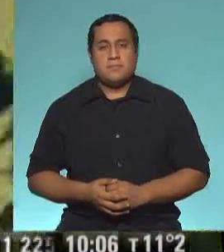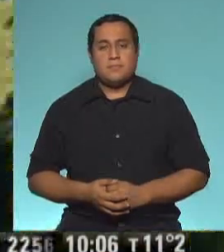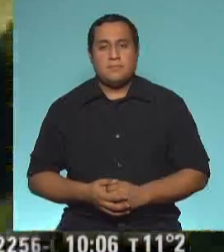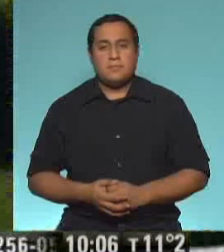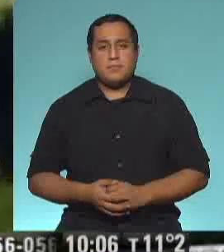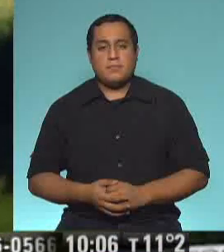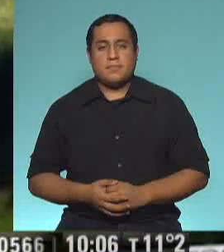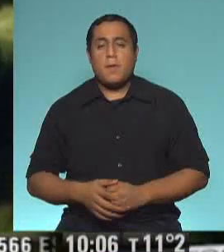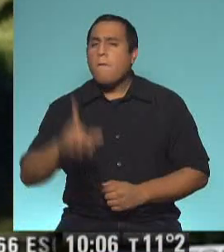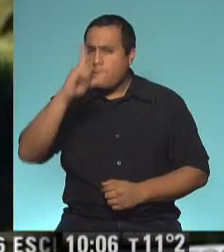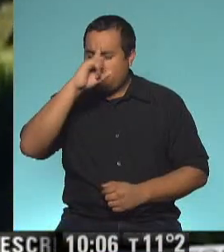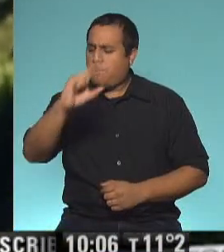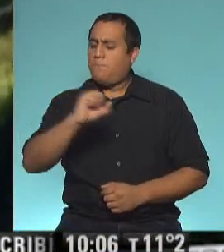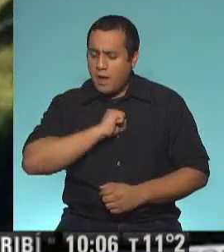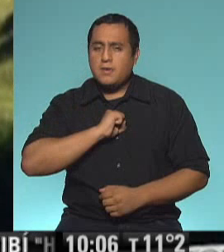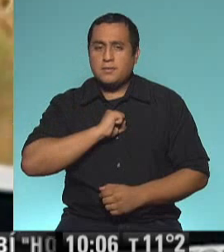Ser valiente.